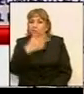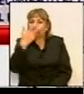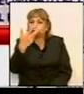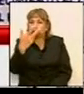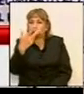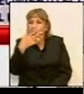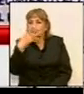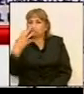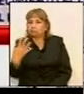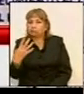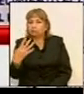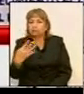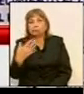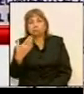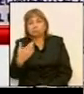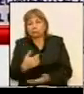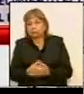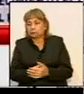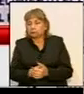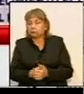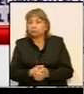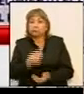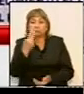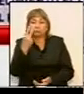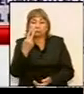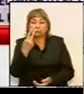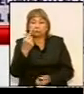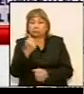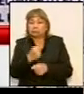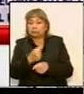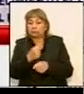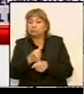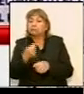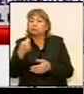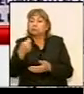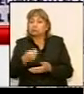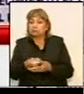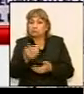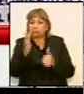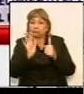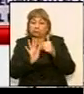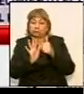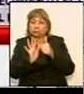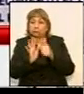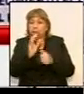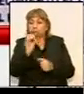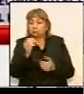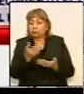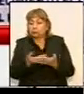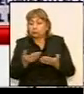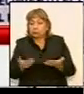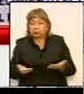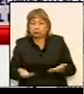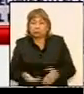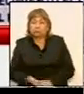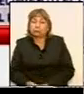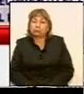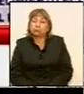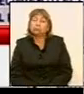3 empleos y 1/4 en consumo, y 2 empleos en inversión. 6 empleos generados por cada empleo adicional generado en el sector